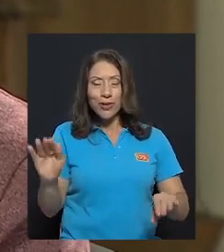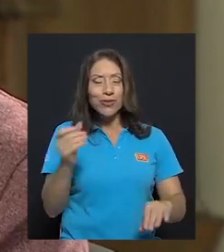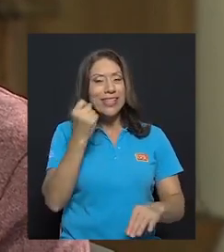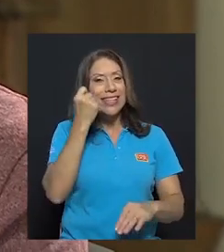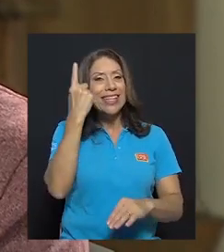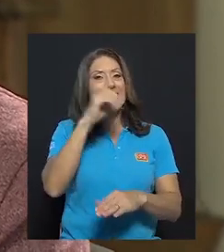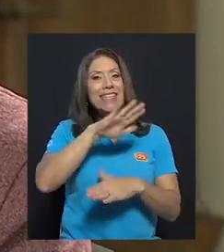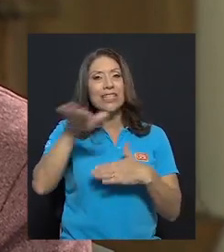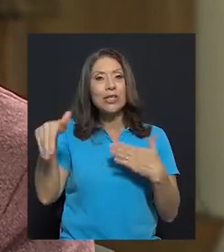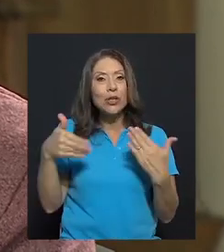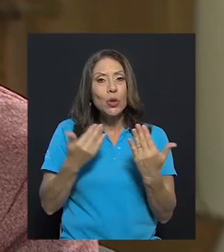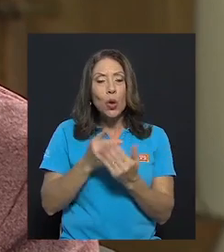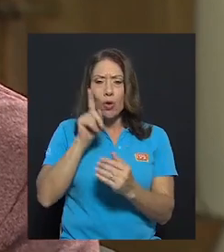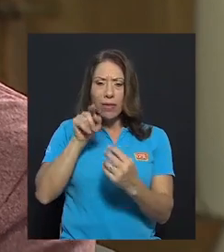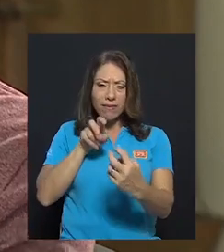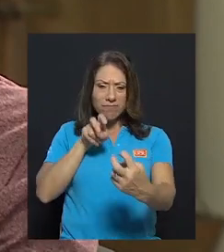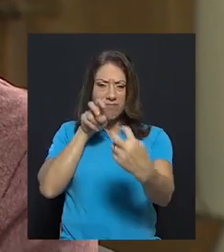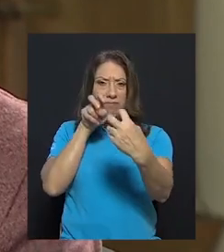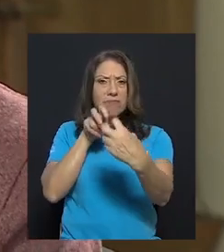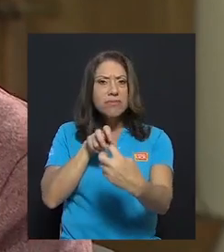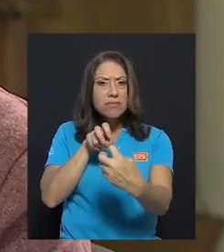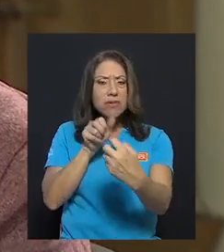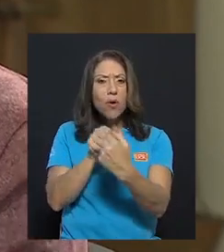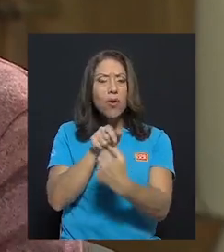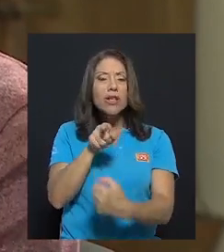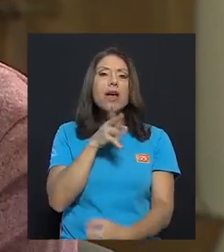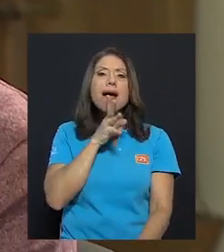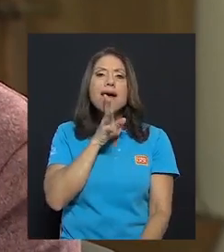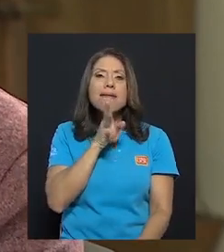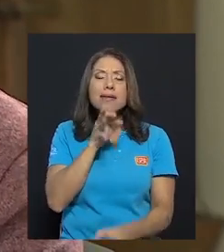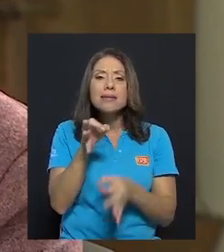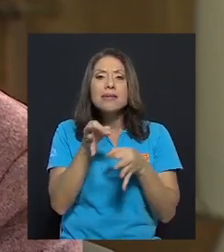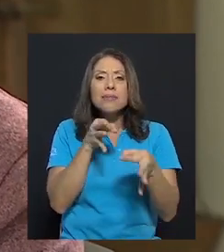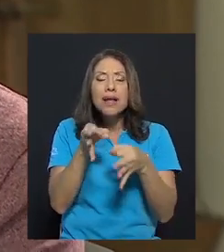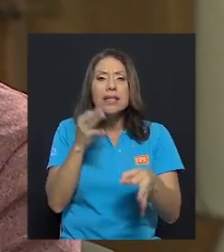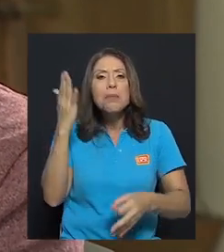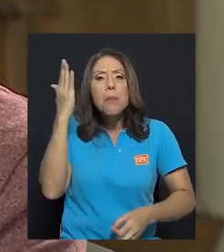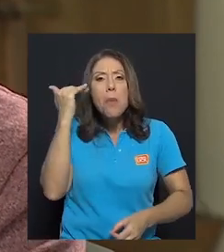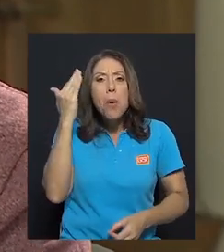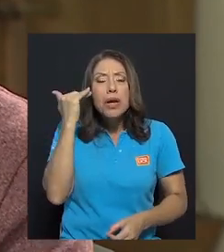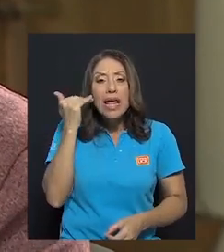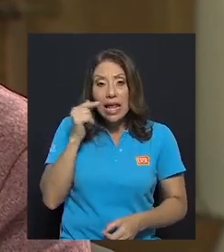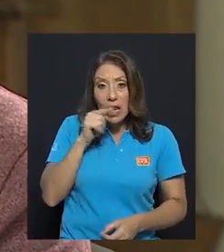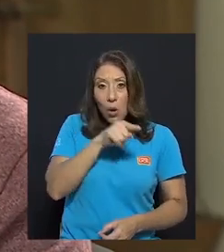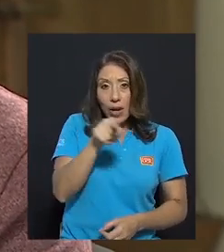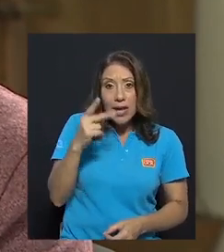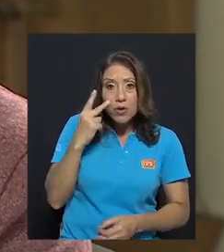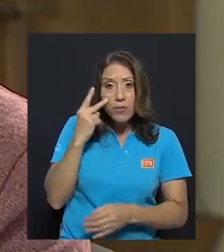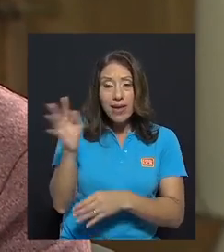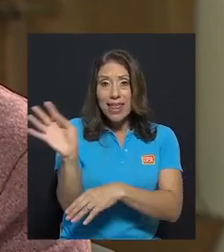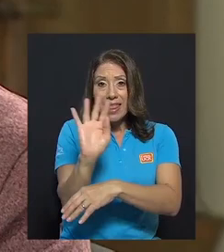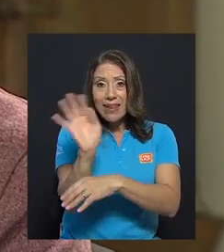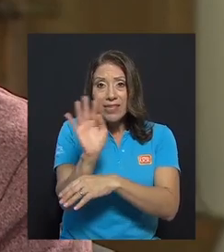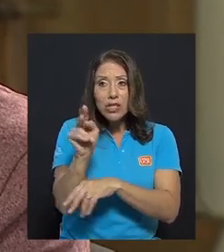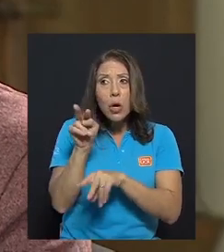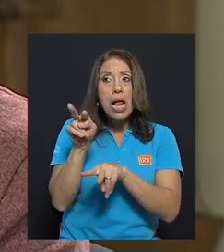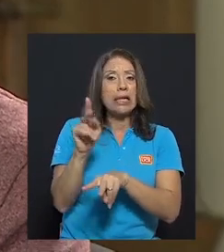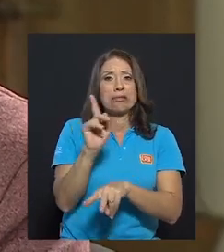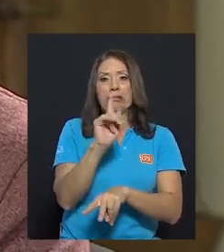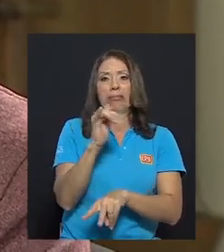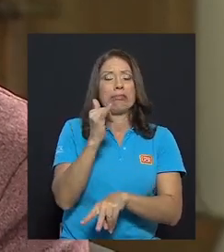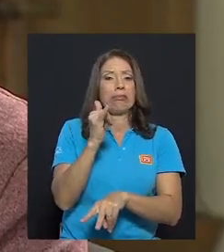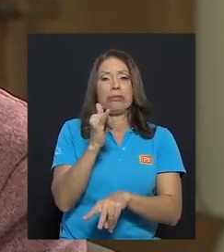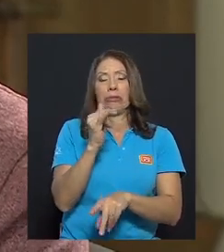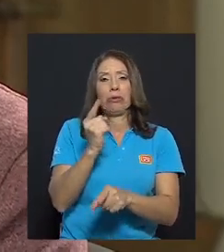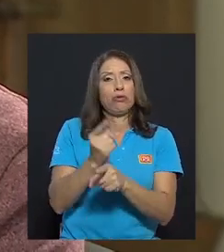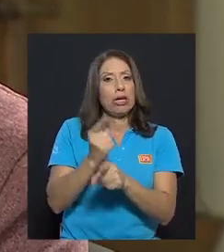todo. Hay que sentarse con ellos y hablarles y explicarles por qué lo que están viendo en televisión no es correcto, por qué lo que están